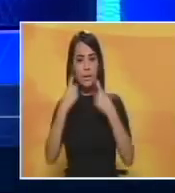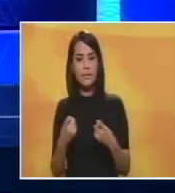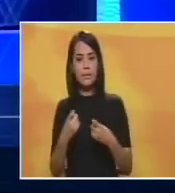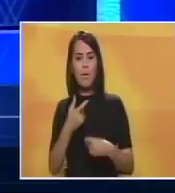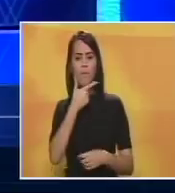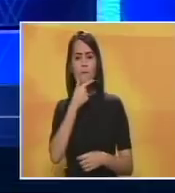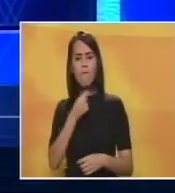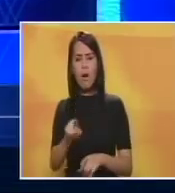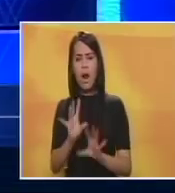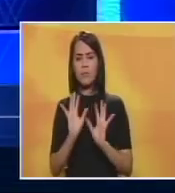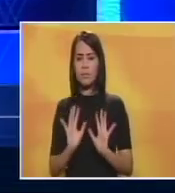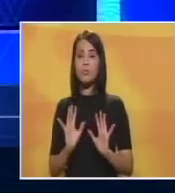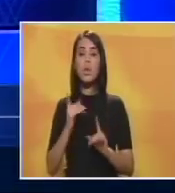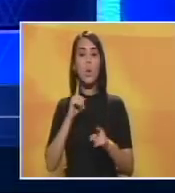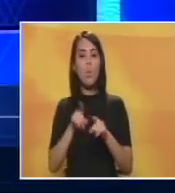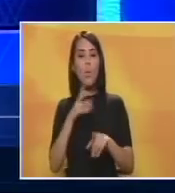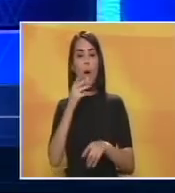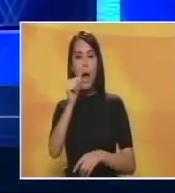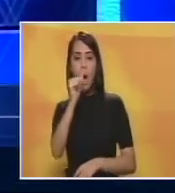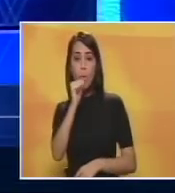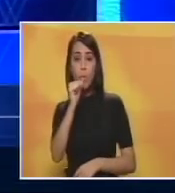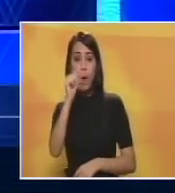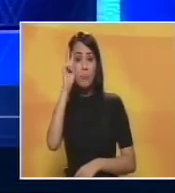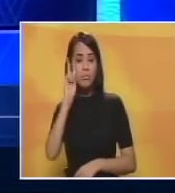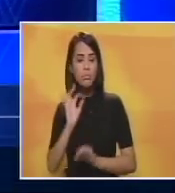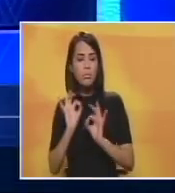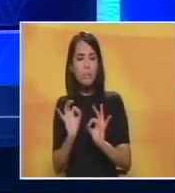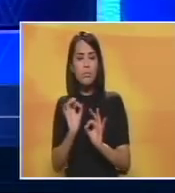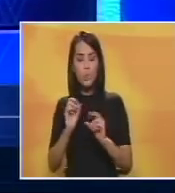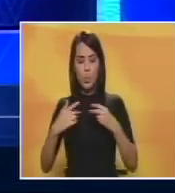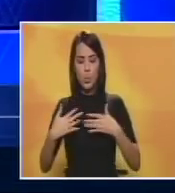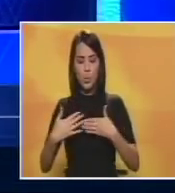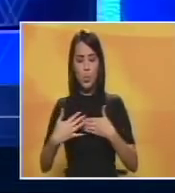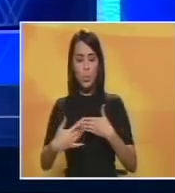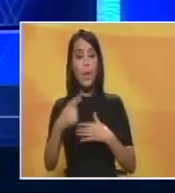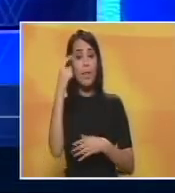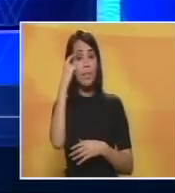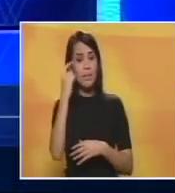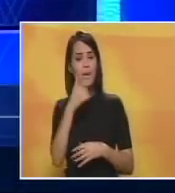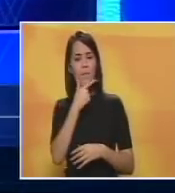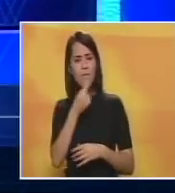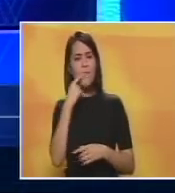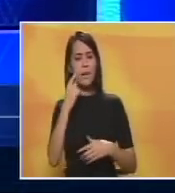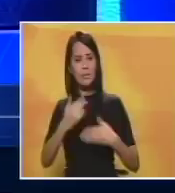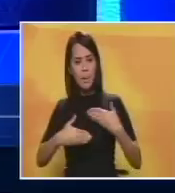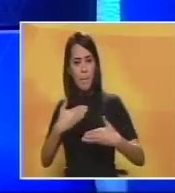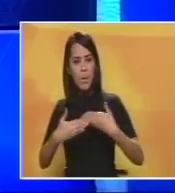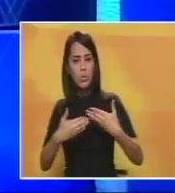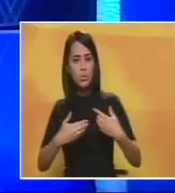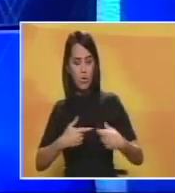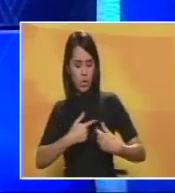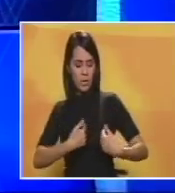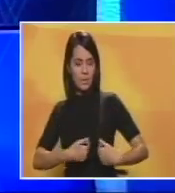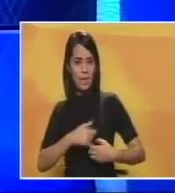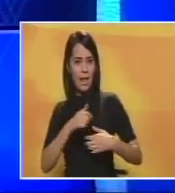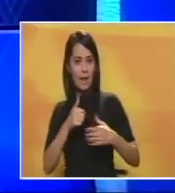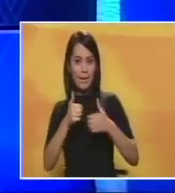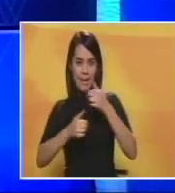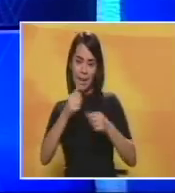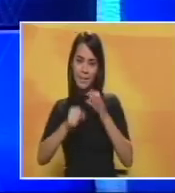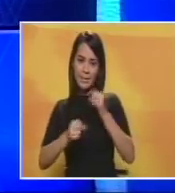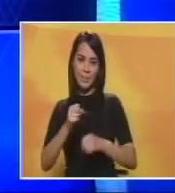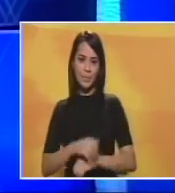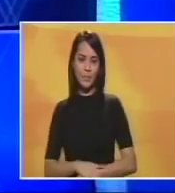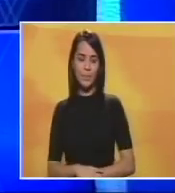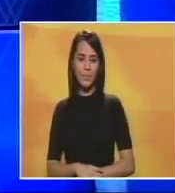sencilla. Deben mantenerse hidratadas. Tomar suficiente agua durante el día va a facilitar la producción de leche materna. Soy Joyce